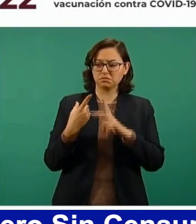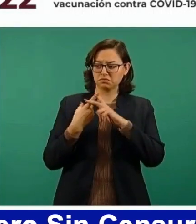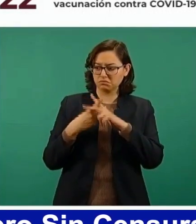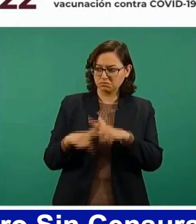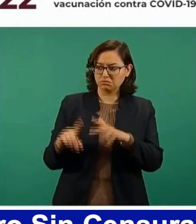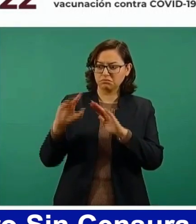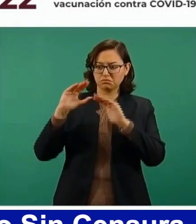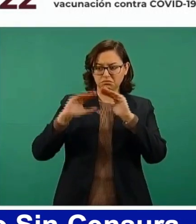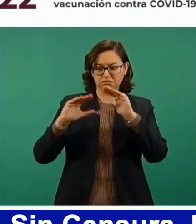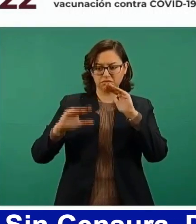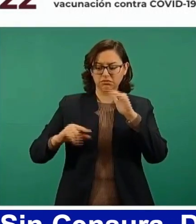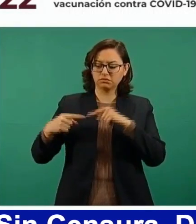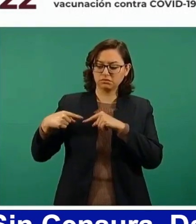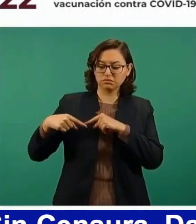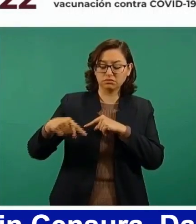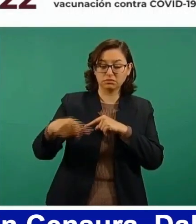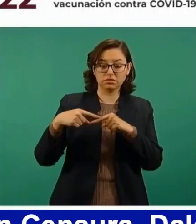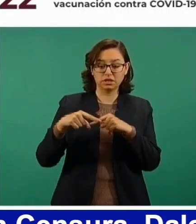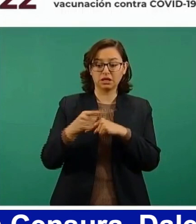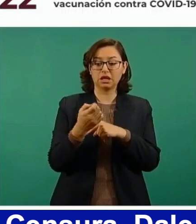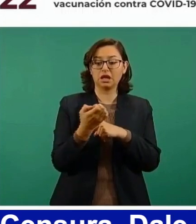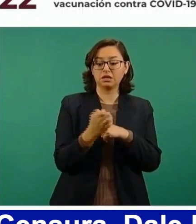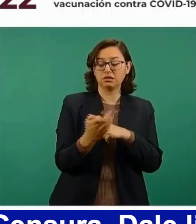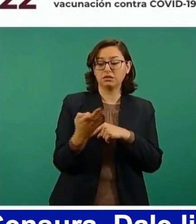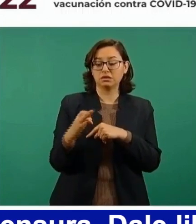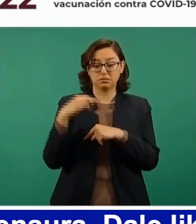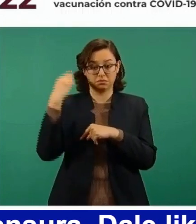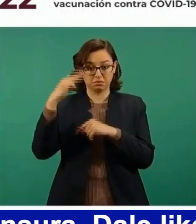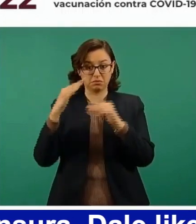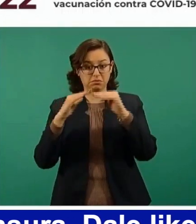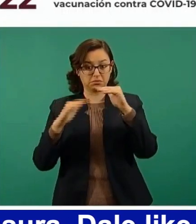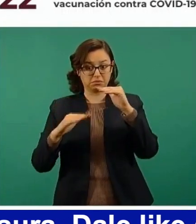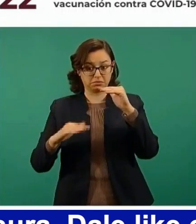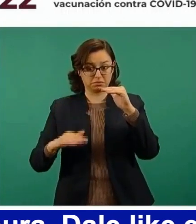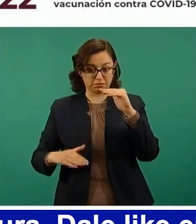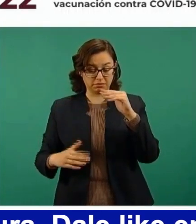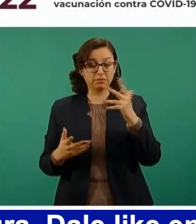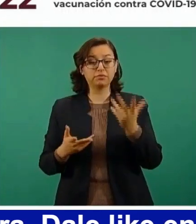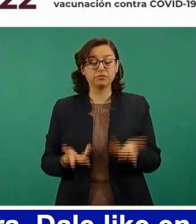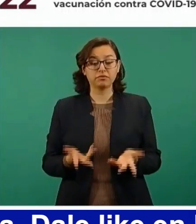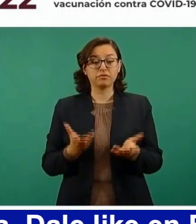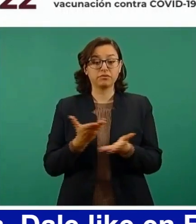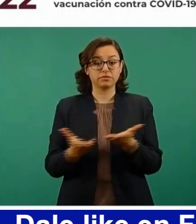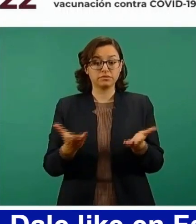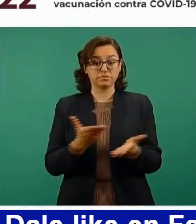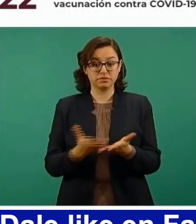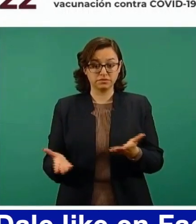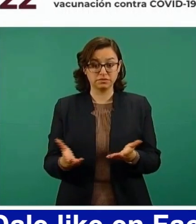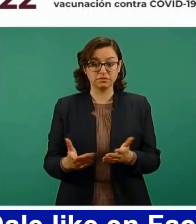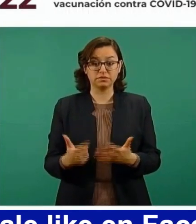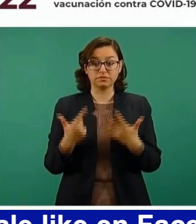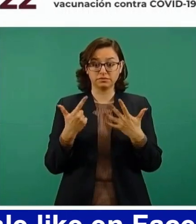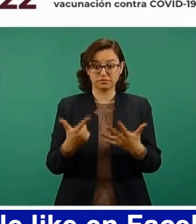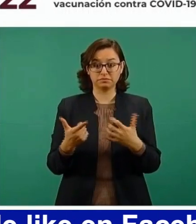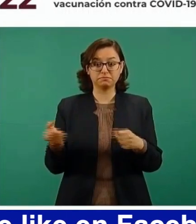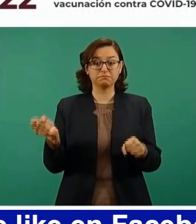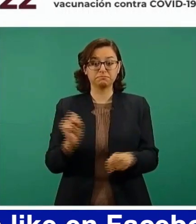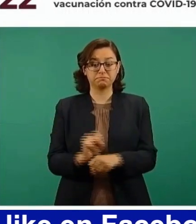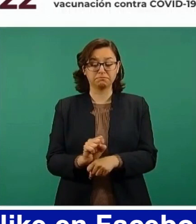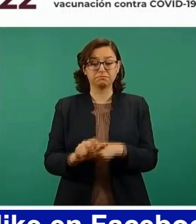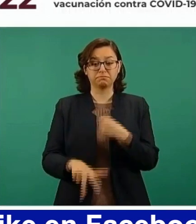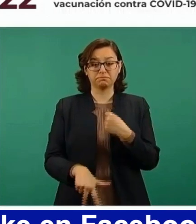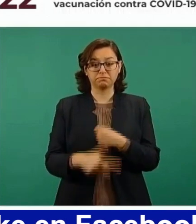trimestre. Pero este descenso de 6-7 semanas alcanza inclusive para el día de hoy el 13%,